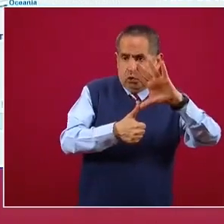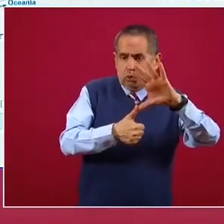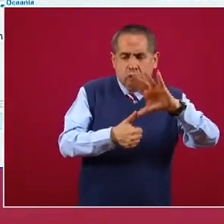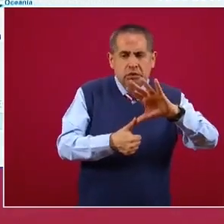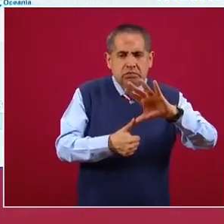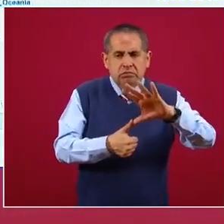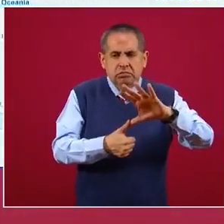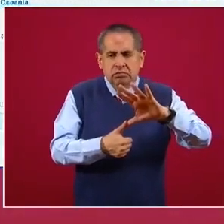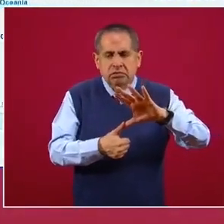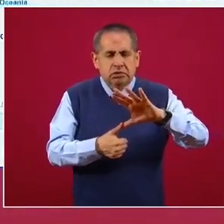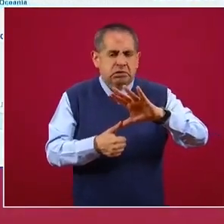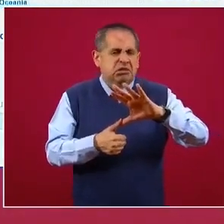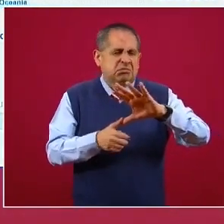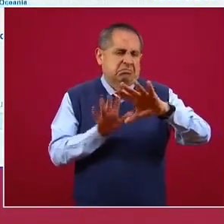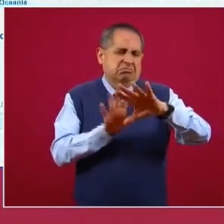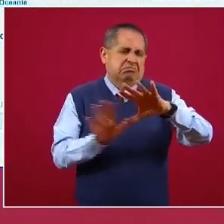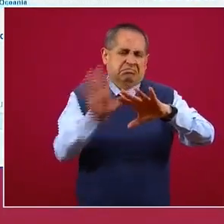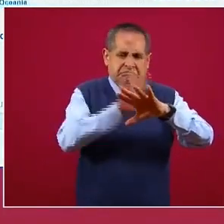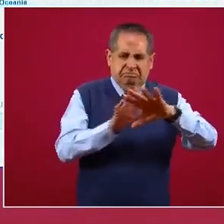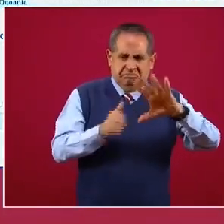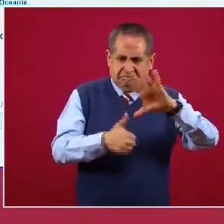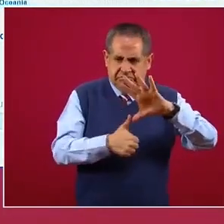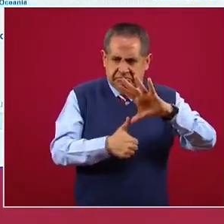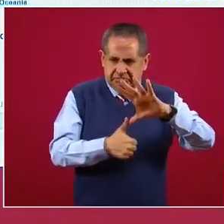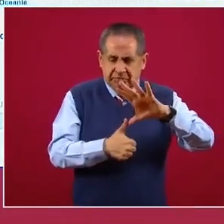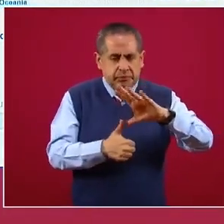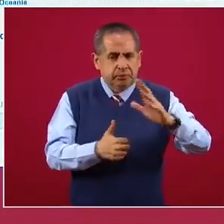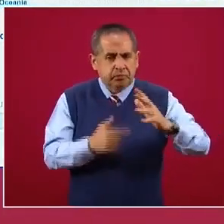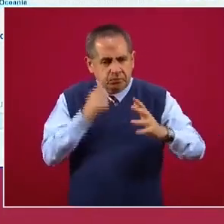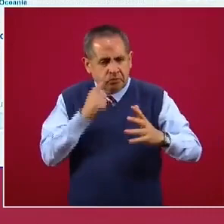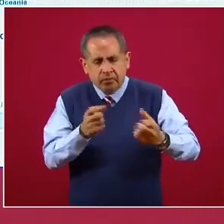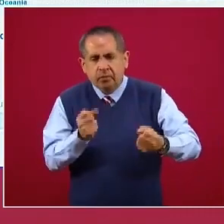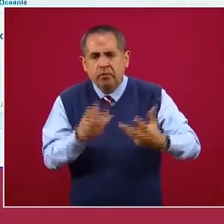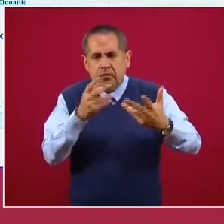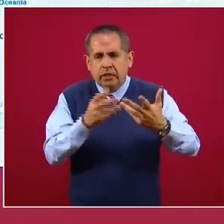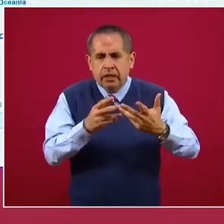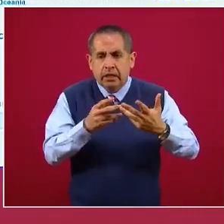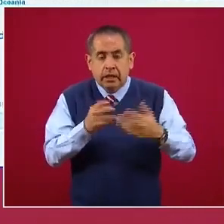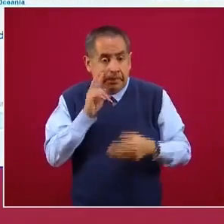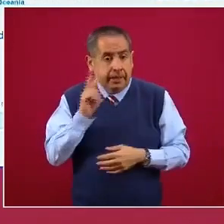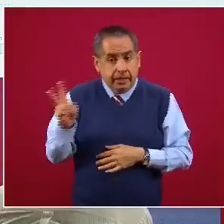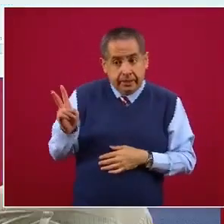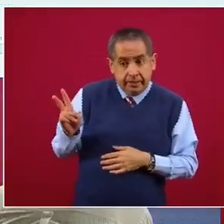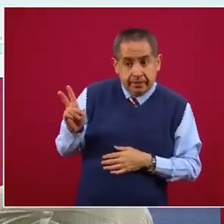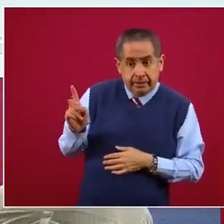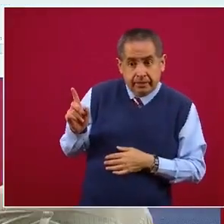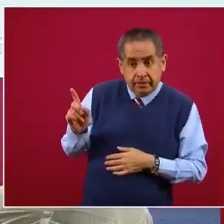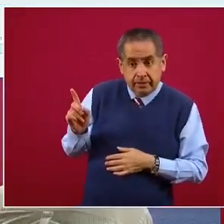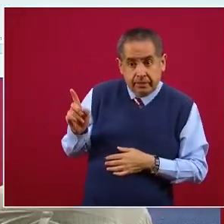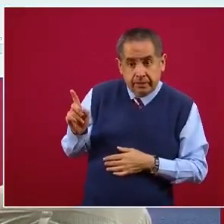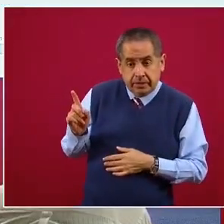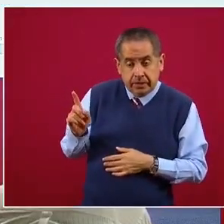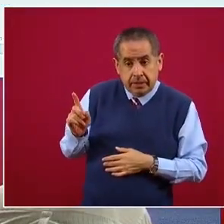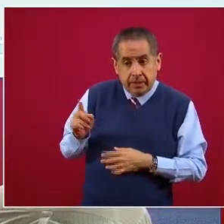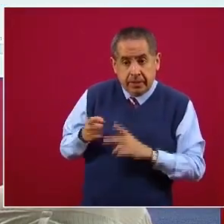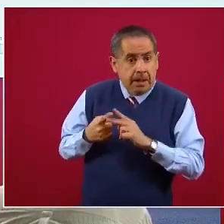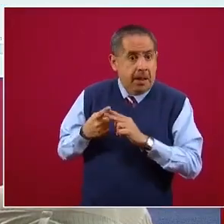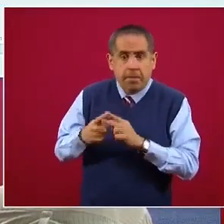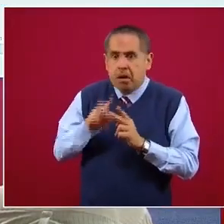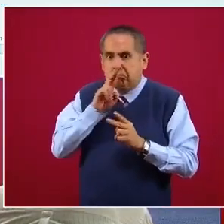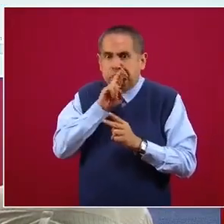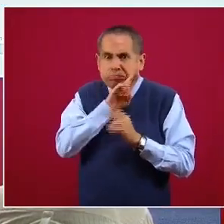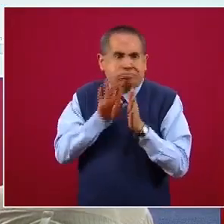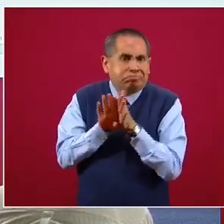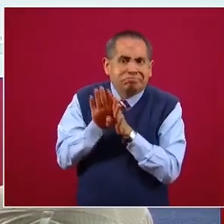es un subcontinente o una región de nuestro continente, y vemos aquí esta curva epidémica que inició en forma muy